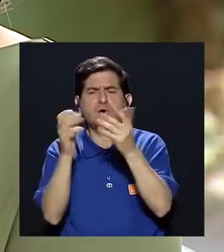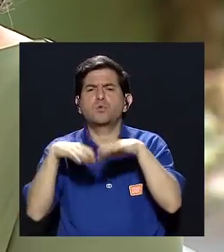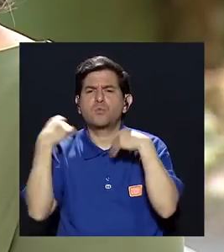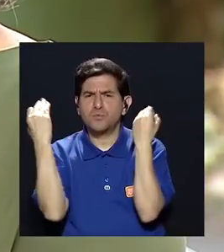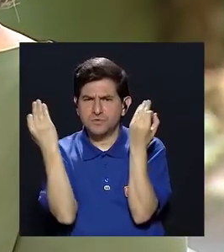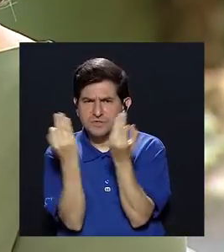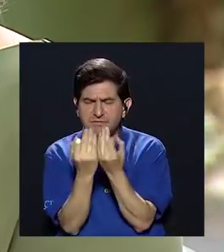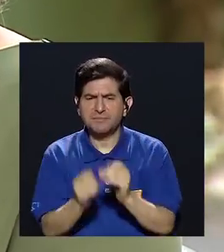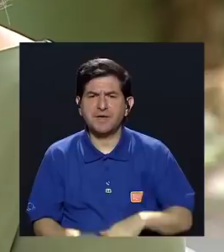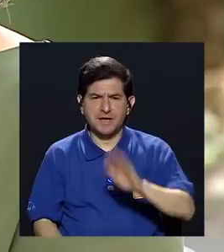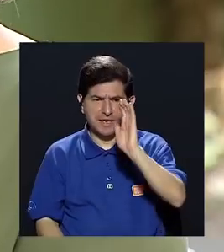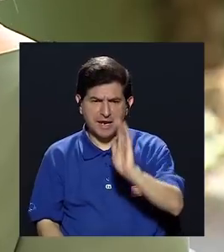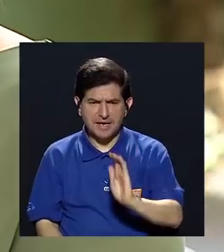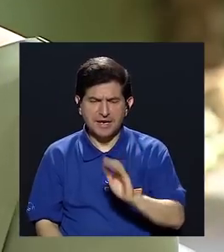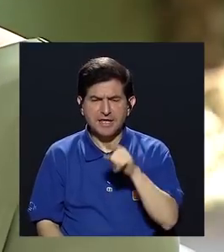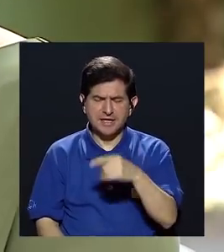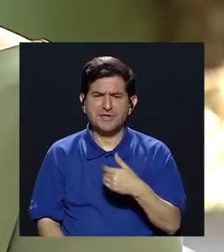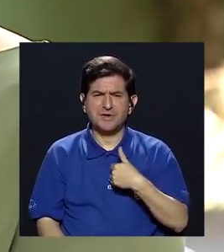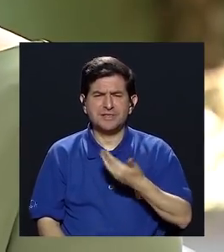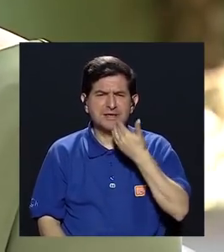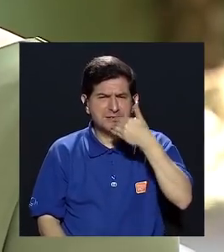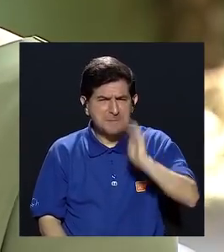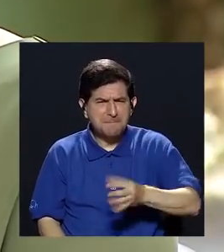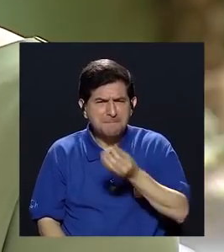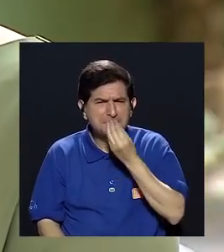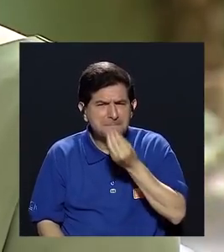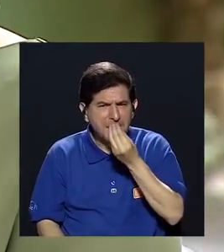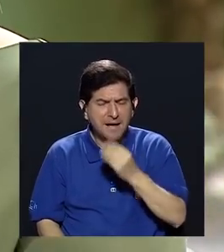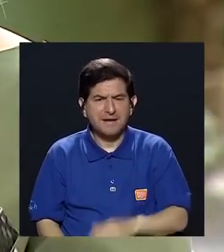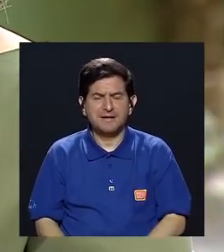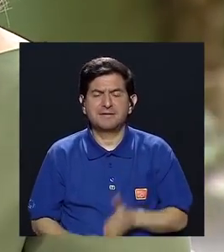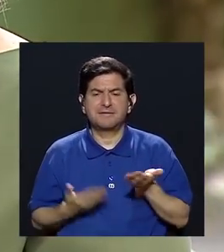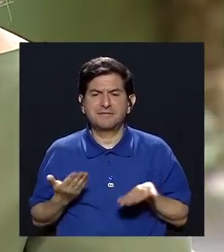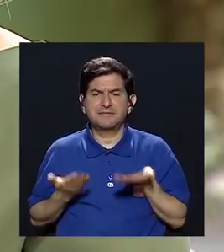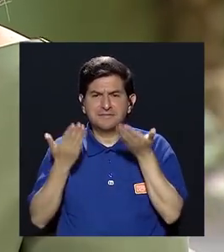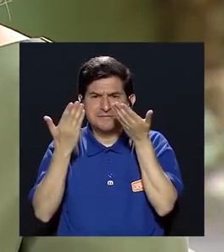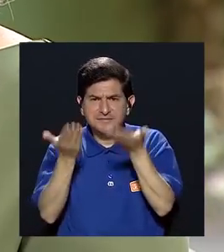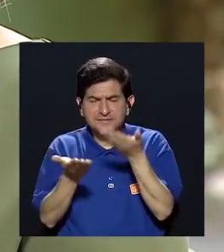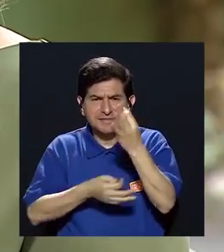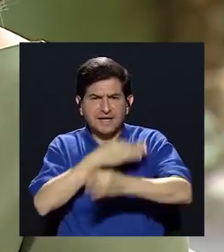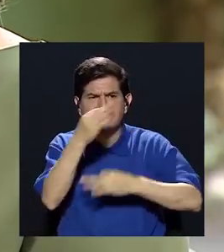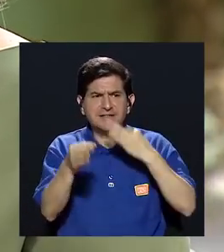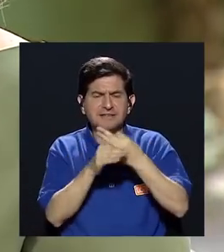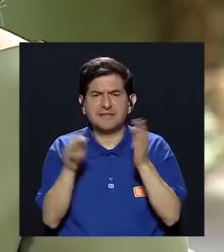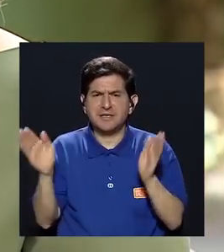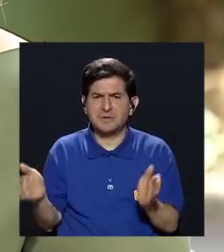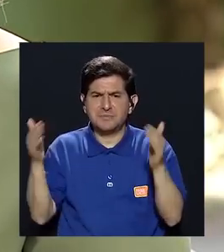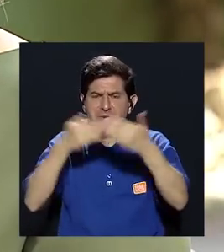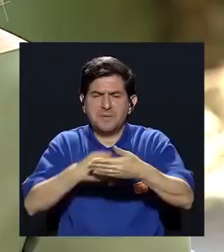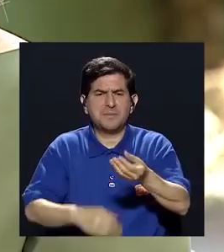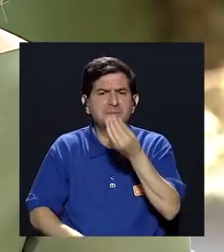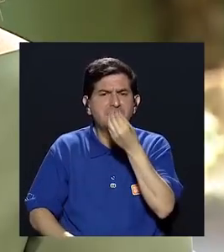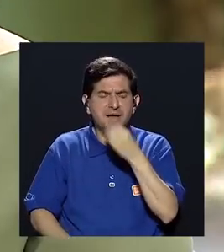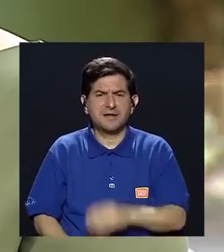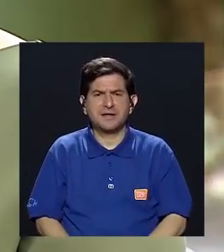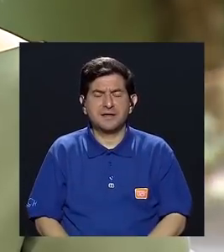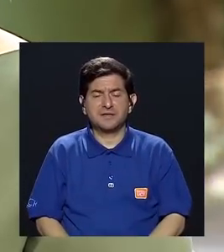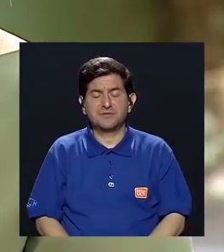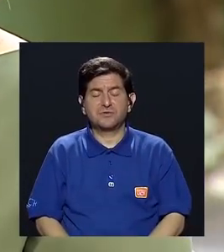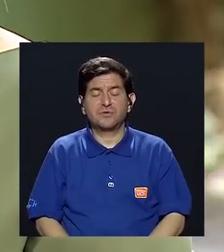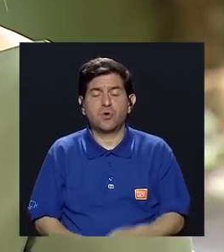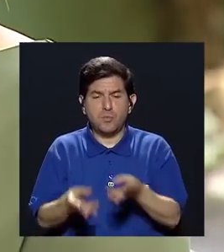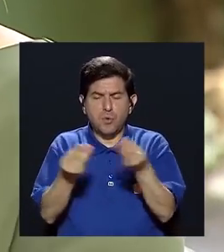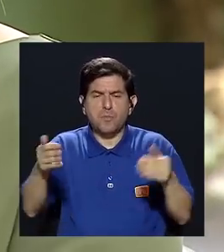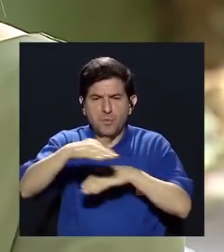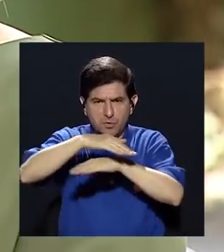grupos familiares donde hay un niño detectado con desnutrición, les damos un tipo de paquete de alimentos como tipo